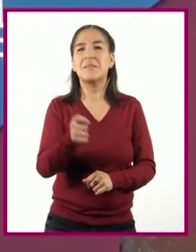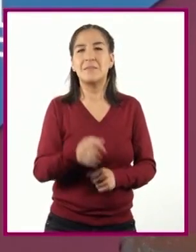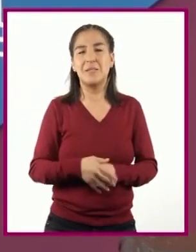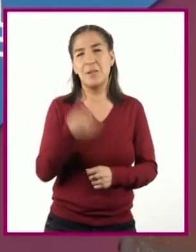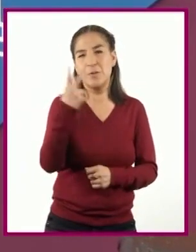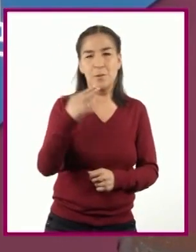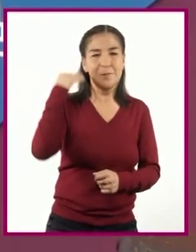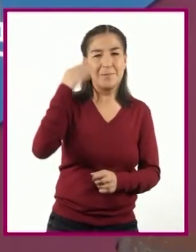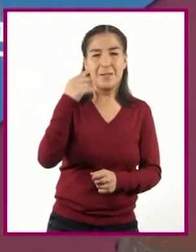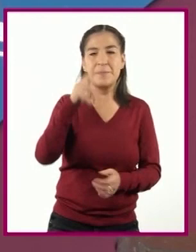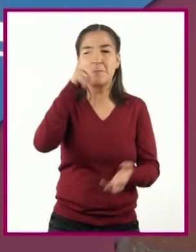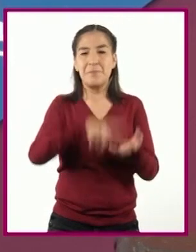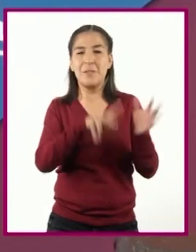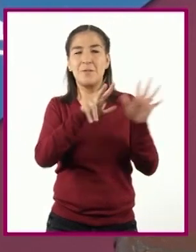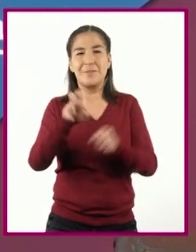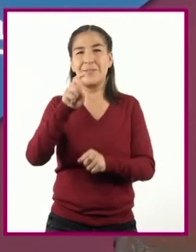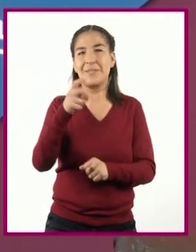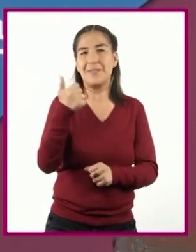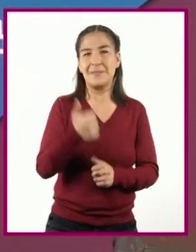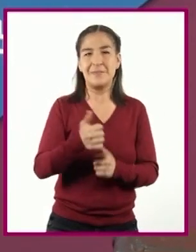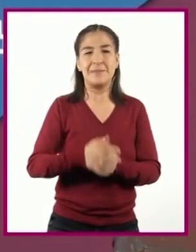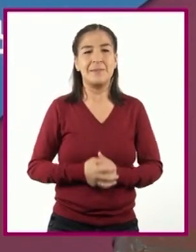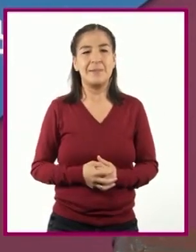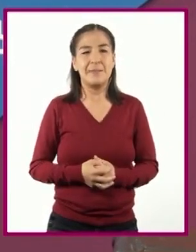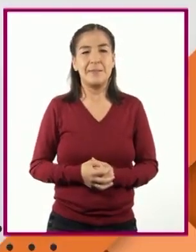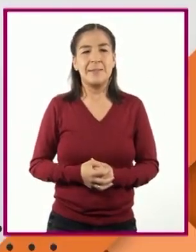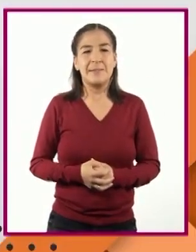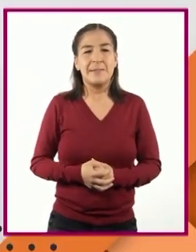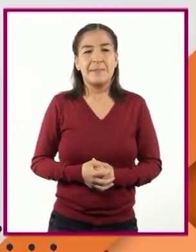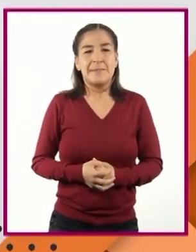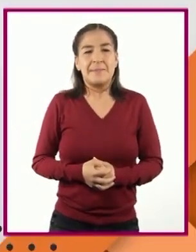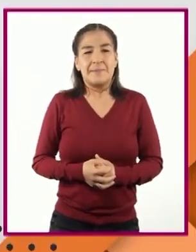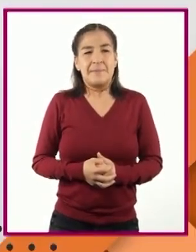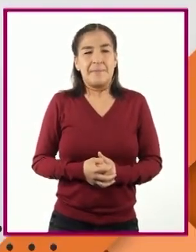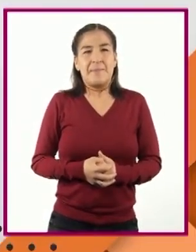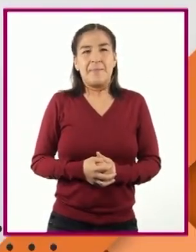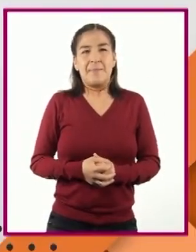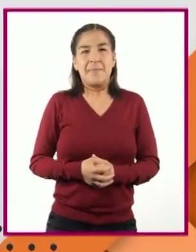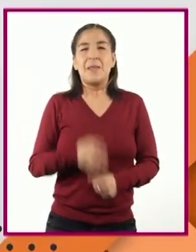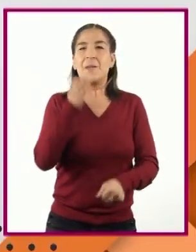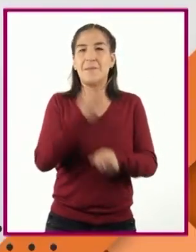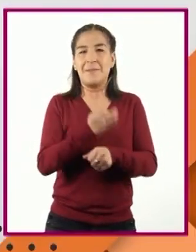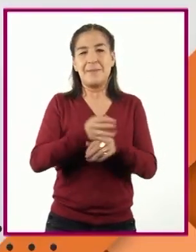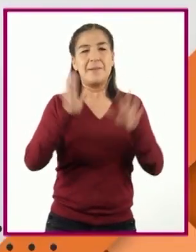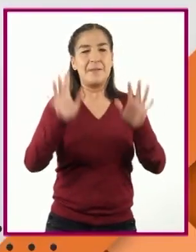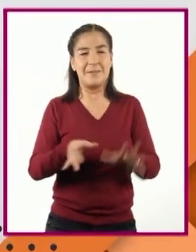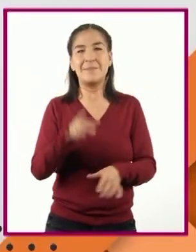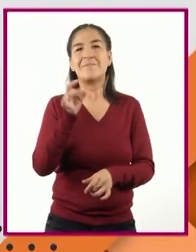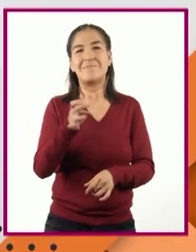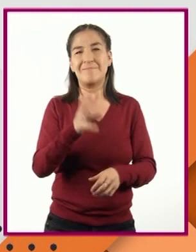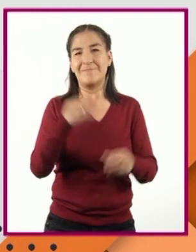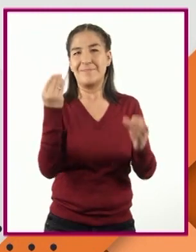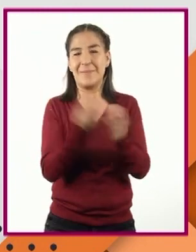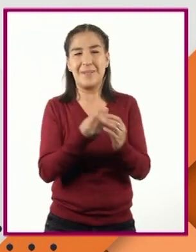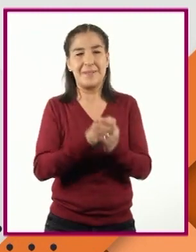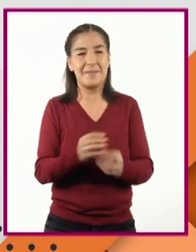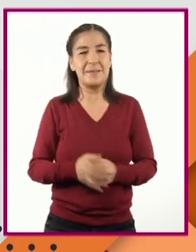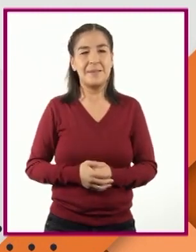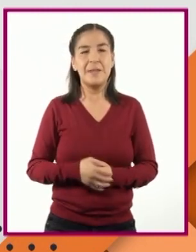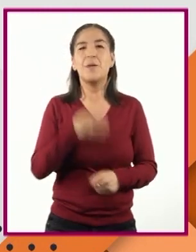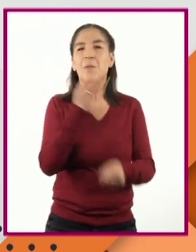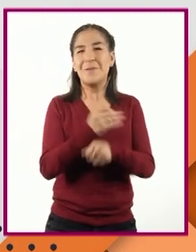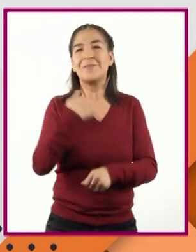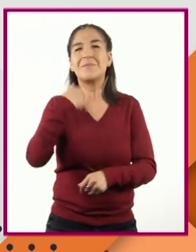el 2 de marzo de 1836. Estamos llegando al final de nuestra sesión, por lo